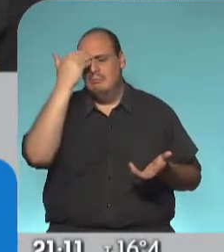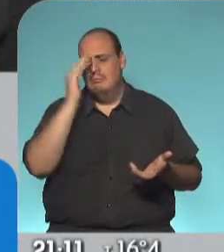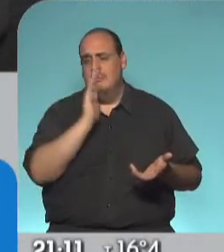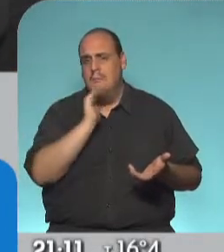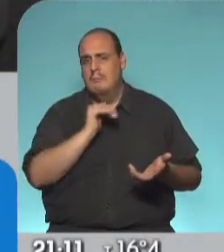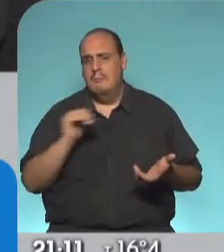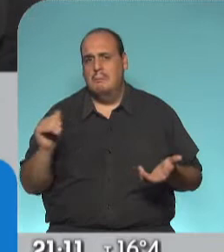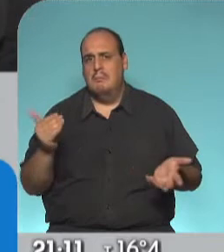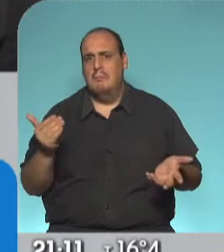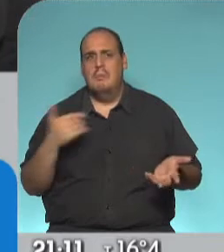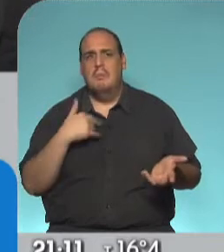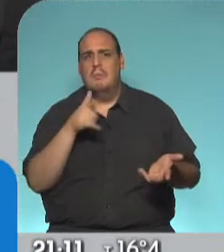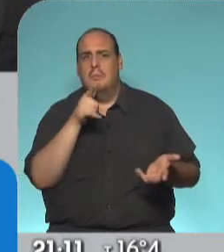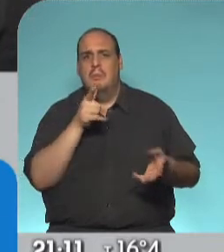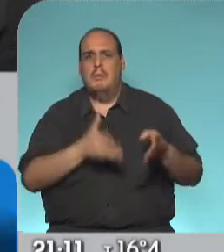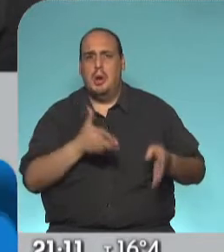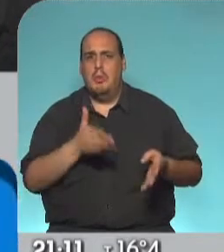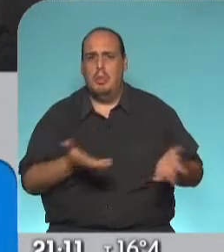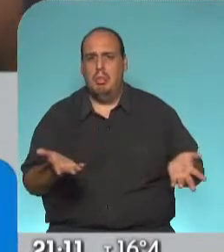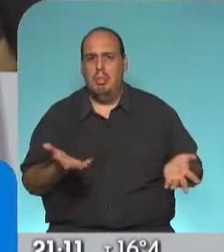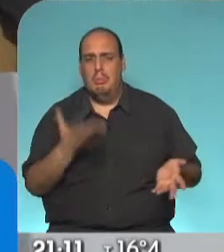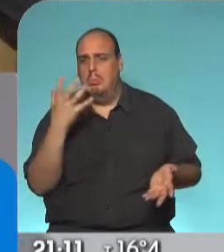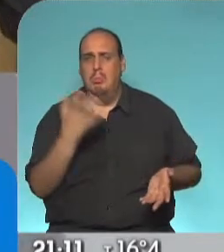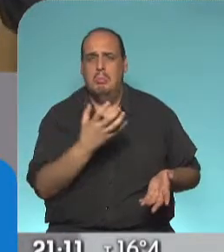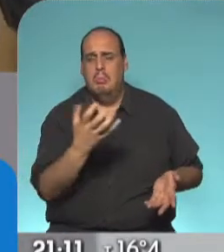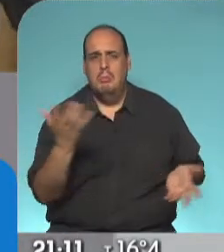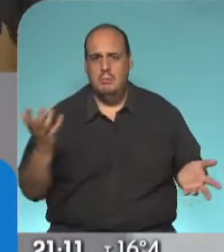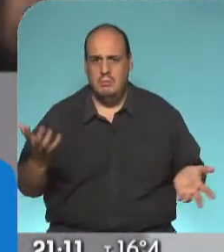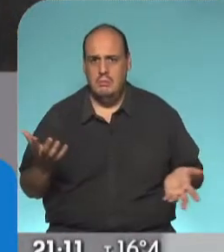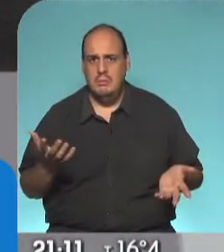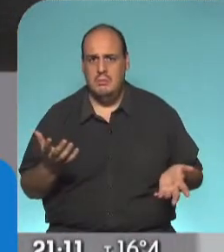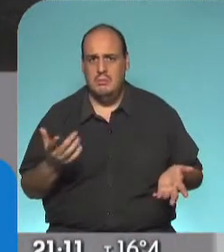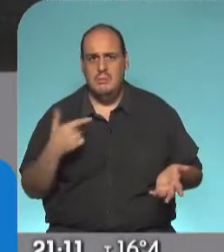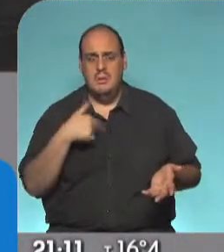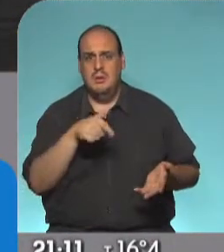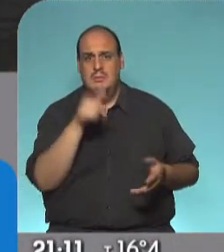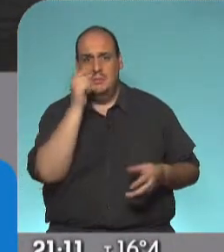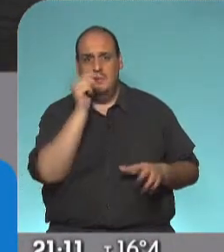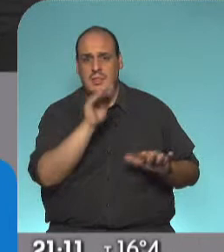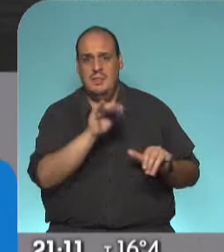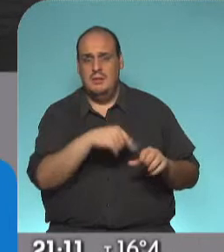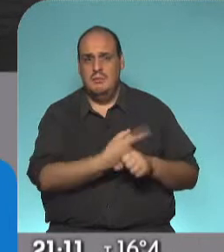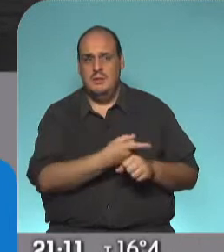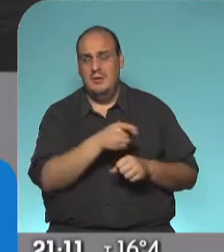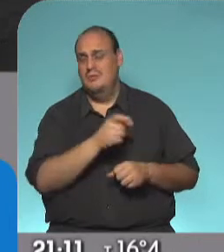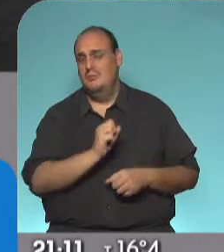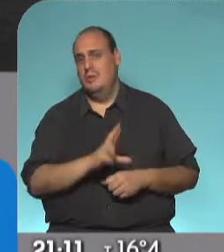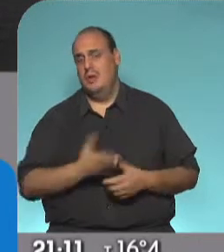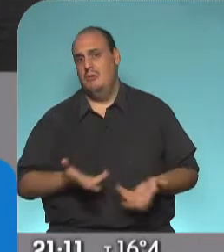no me dejo llevar. Y lo peor es no poder despedirme de mi papá. La verdad